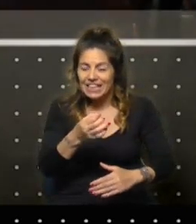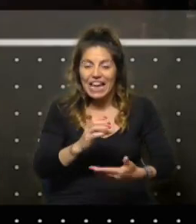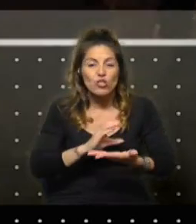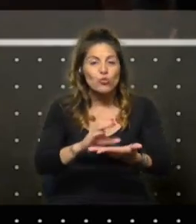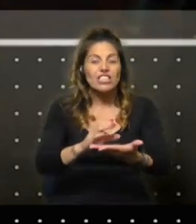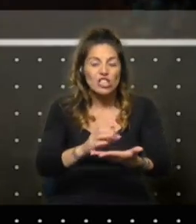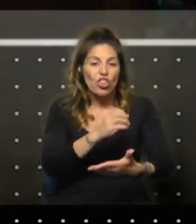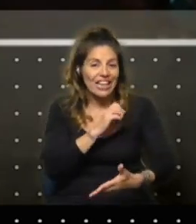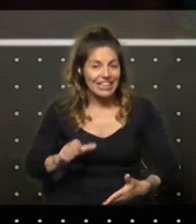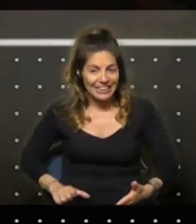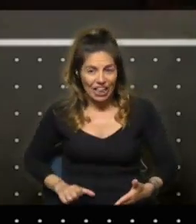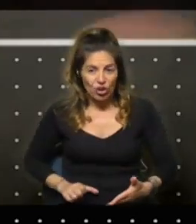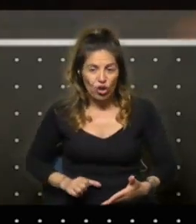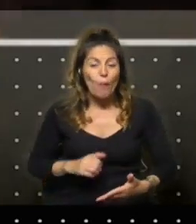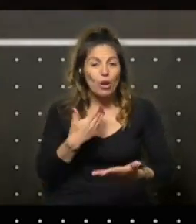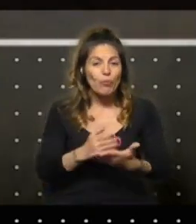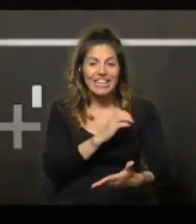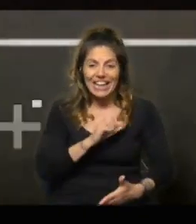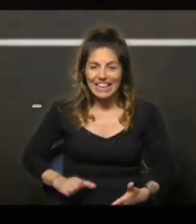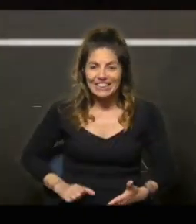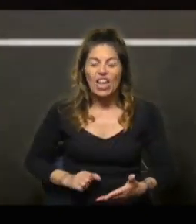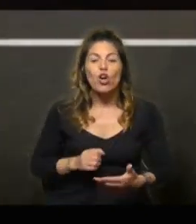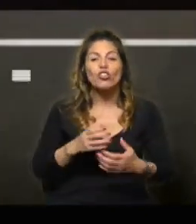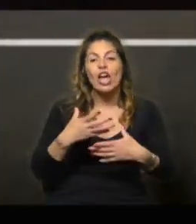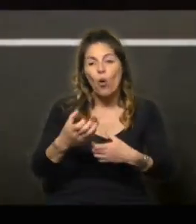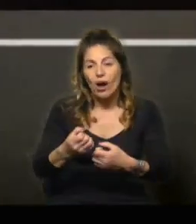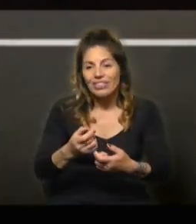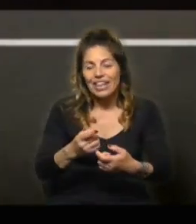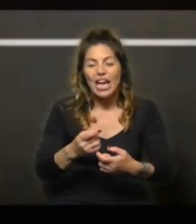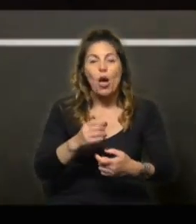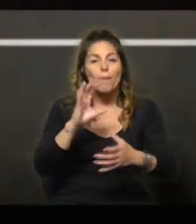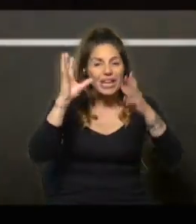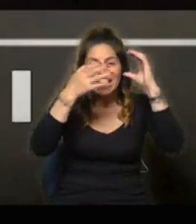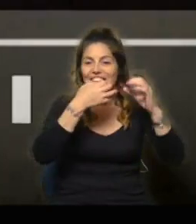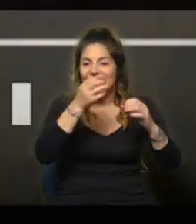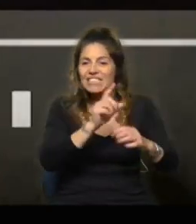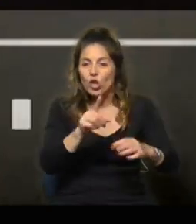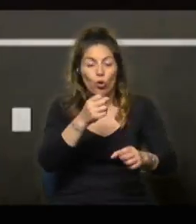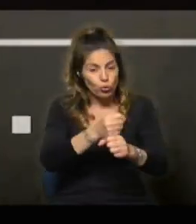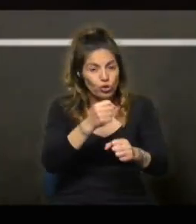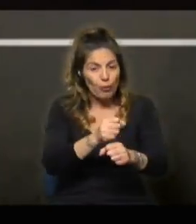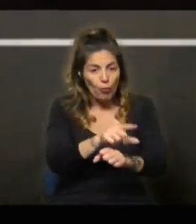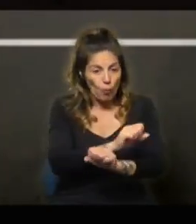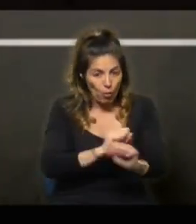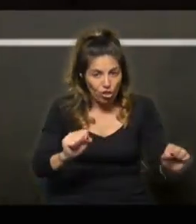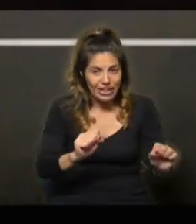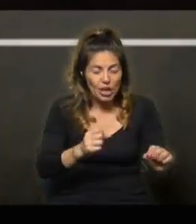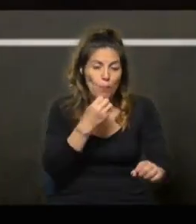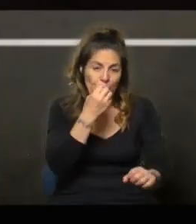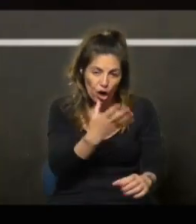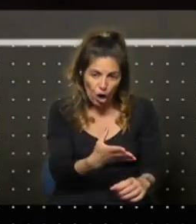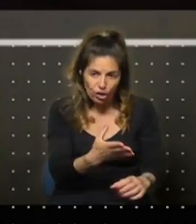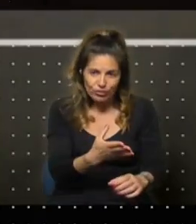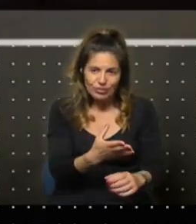del estado Te propone que el estado Te soporte y qué s yo y en cambio m te dice loco con tu laburo vos podes ser mejor